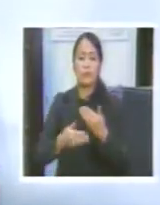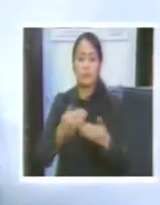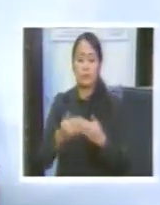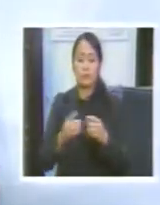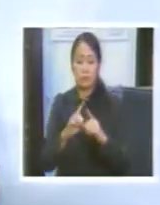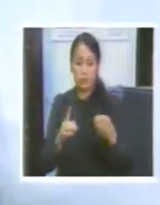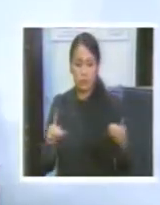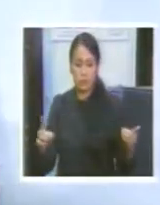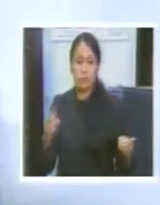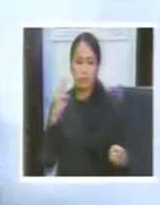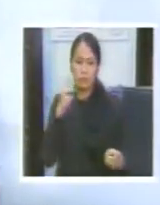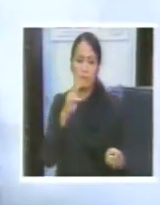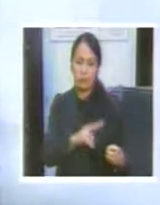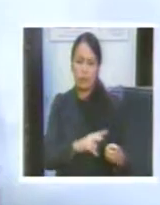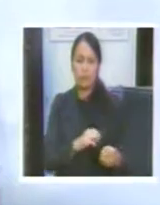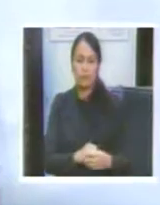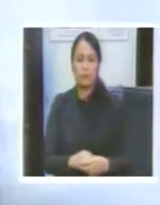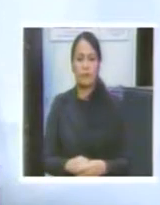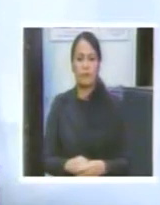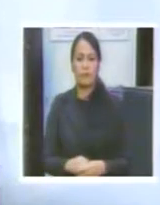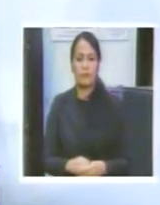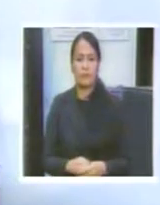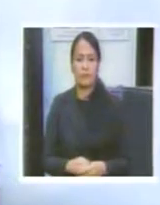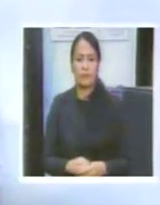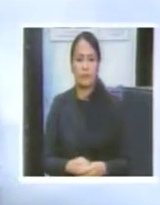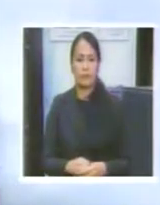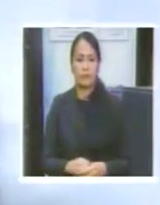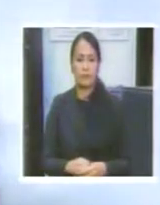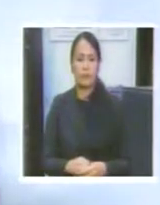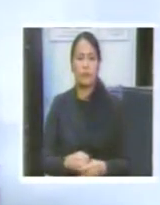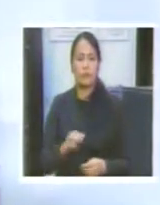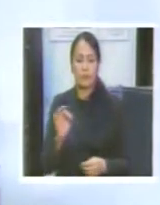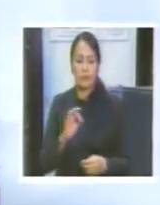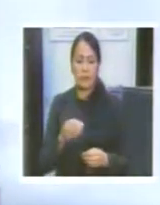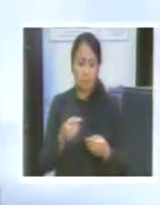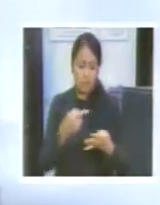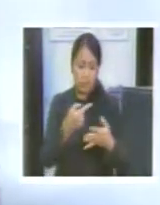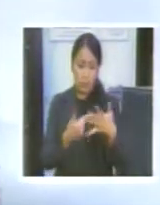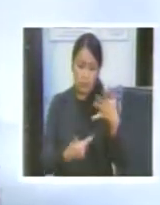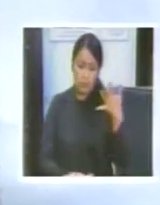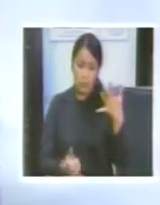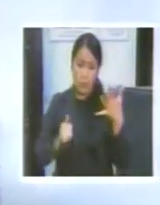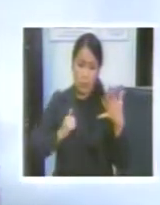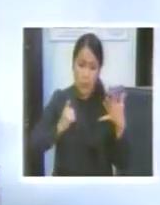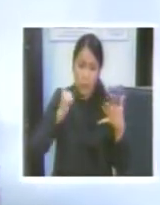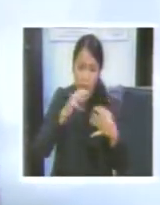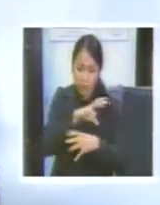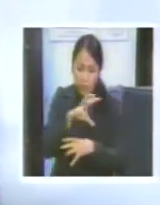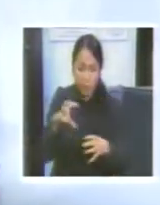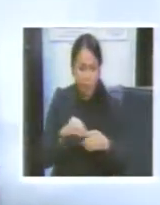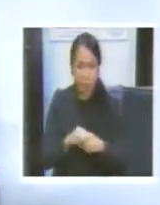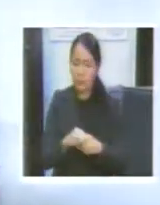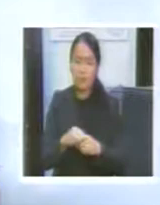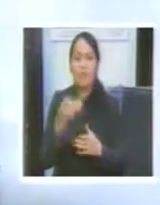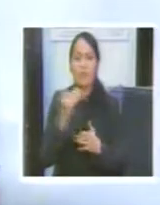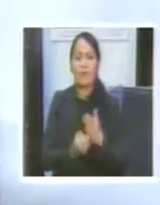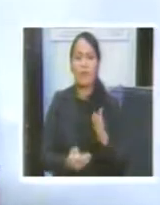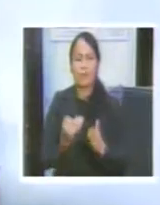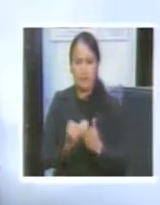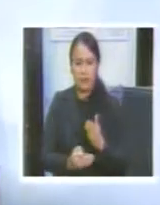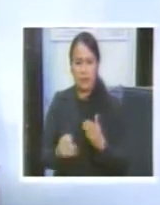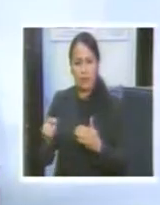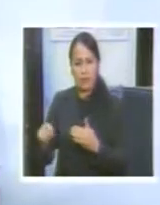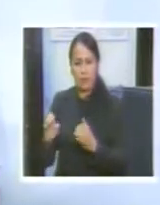desarrollo. Con todo, apenas se han aprovechado todas las ventajas que ofrece el acuerdo global con la Unión Europea en todas